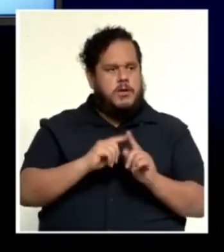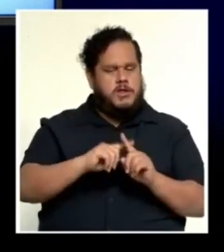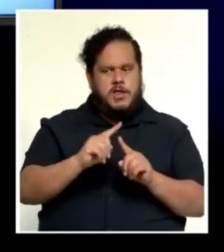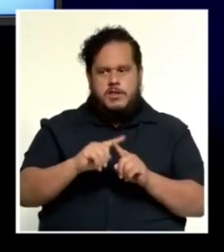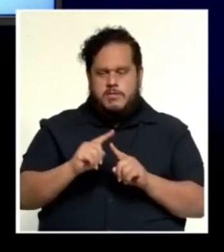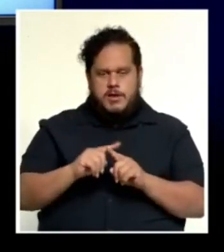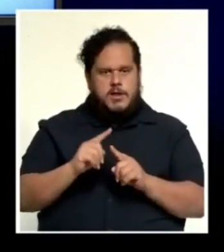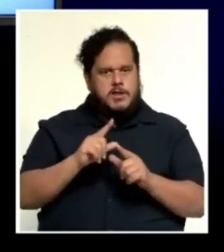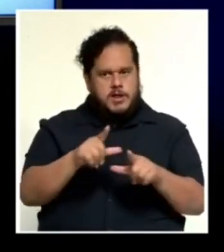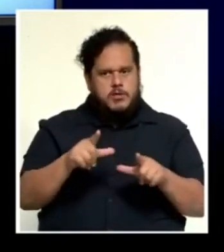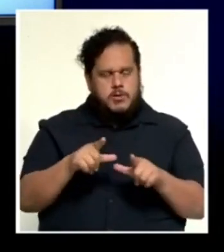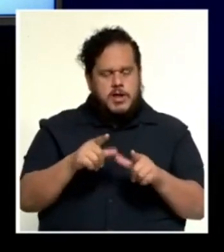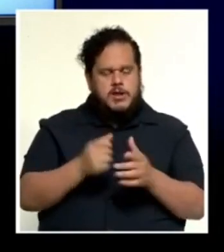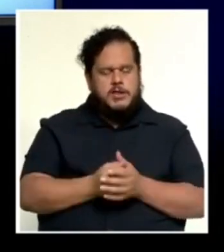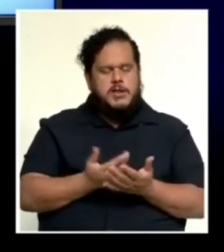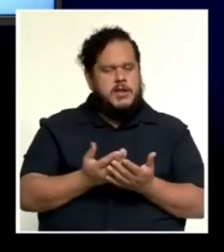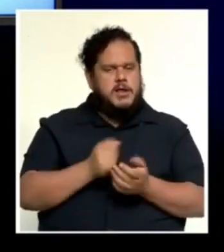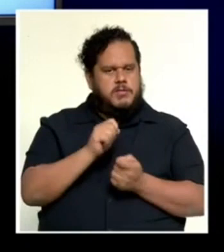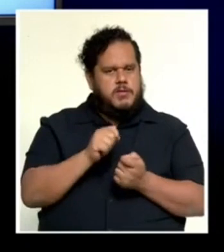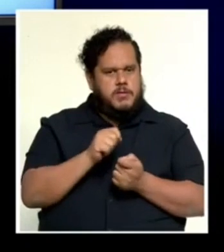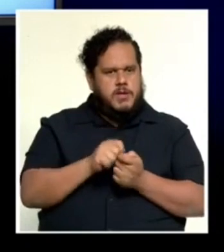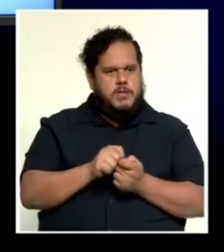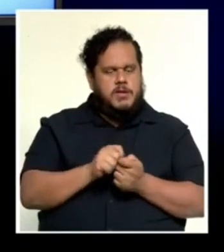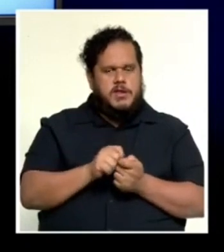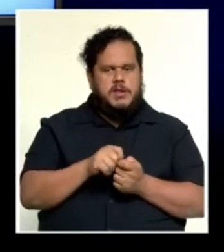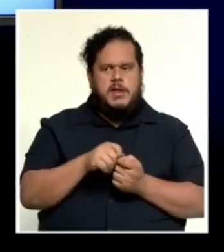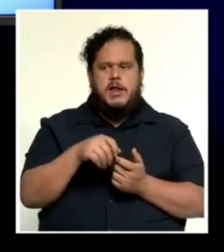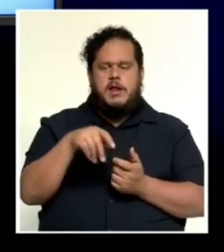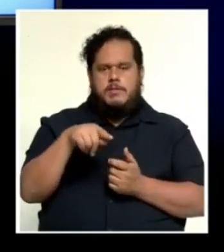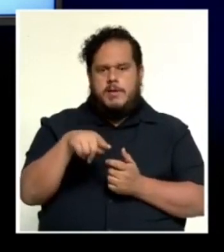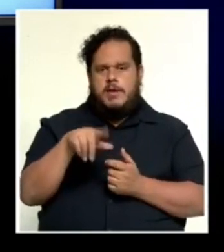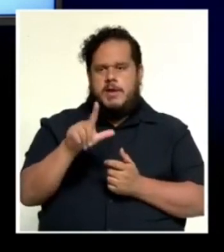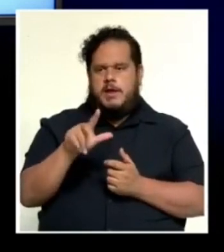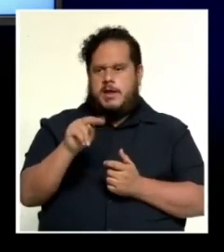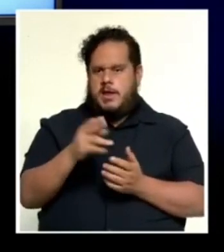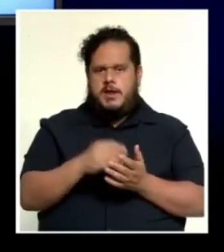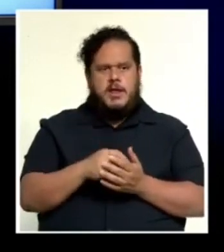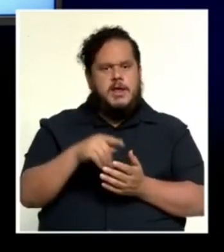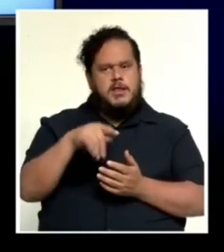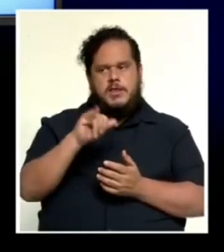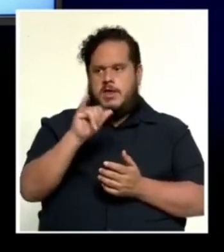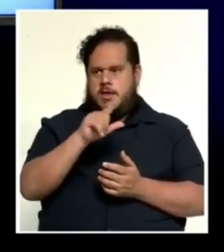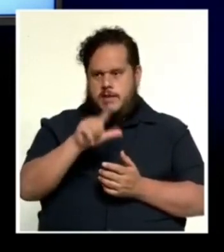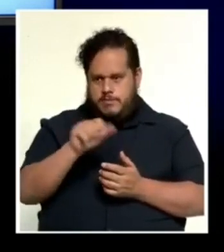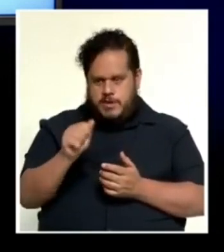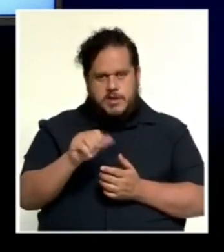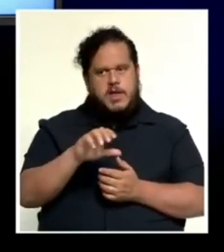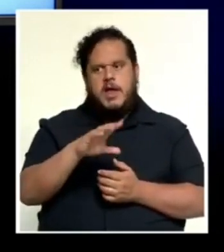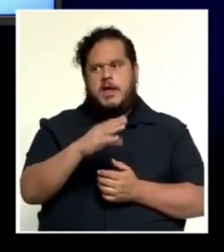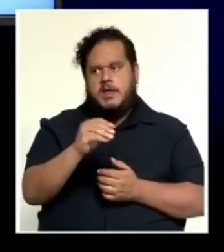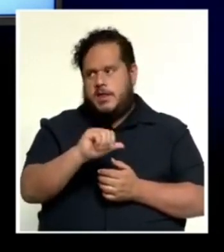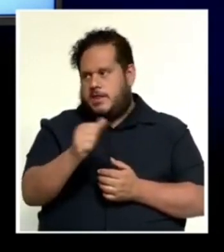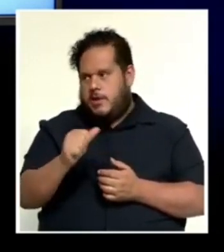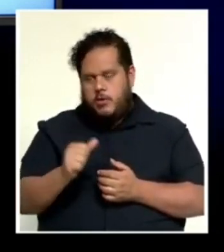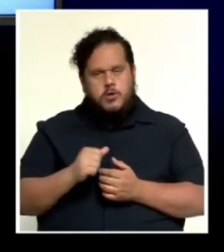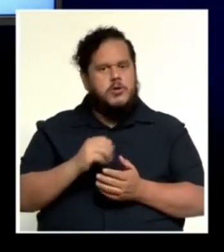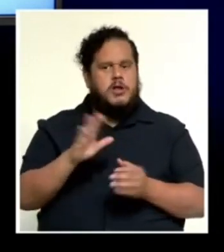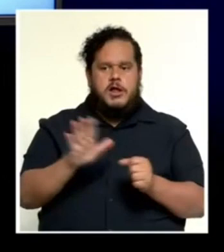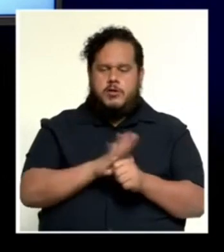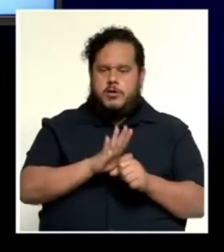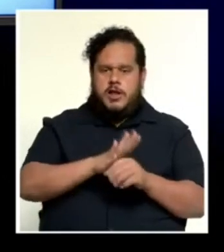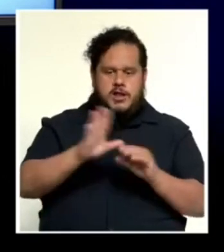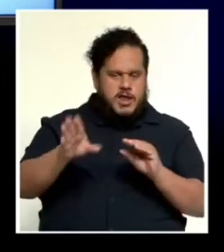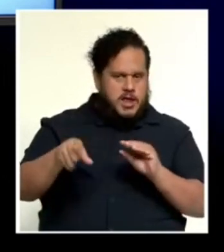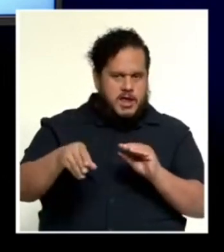diferentes fuentes, especialmente de incluso el Partido de Liberación Nacional, de don Rodolfo Pisa, de otros, ¿verdad?, que se sumaron al total de votantes por